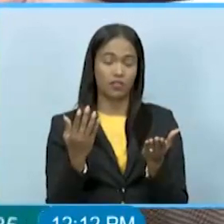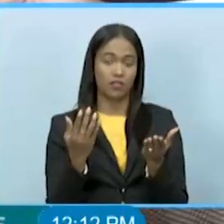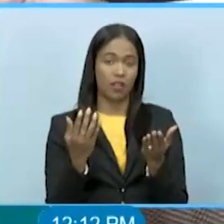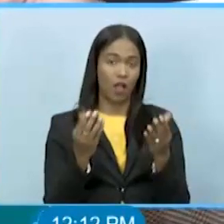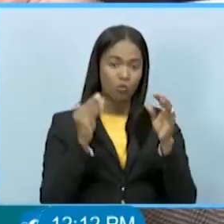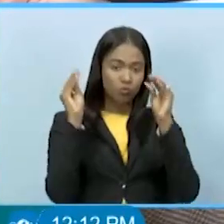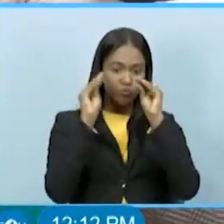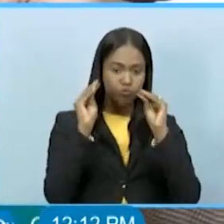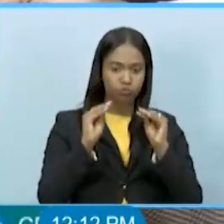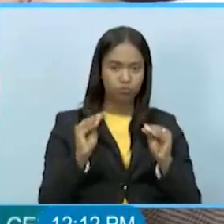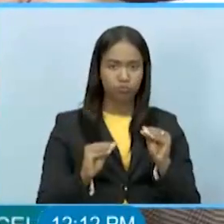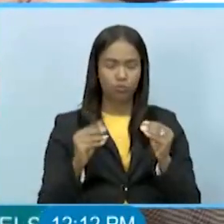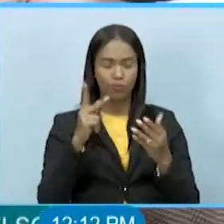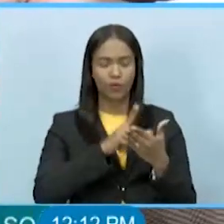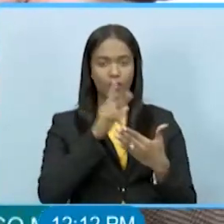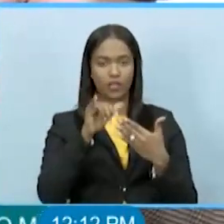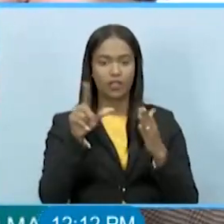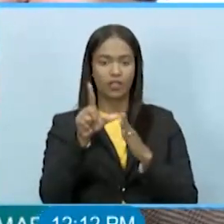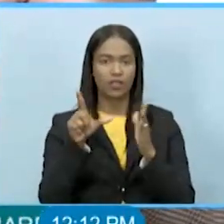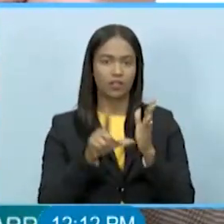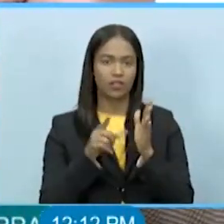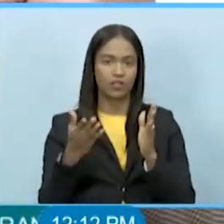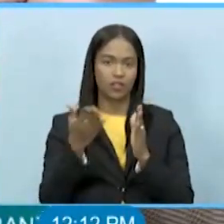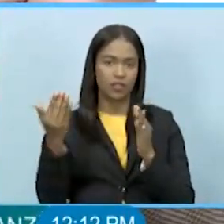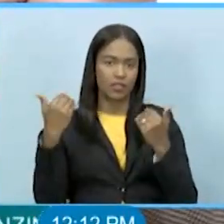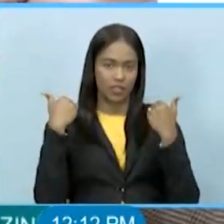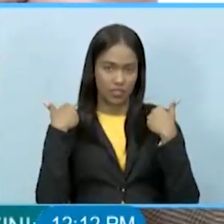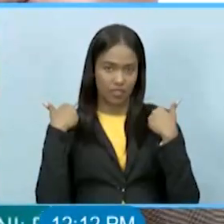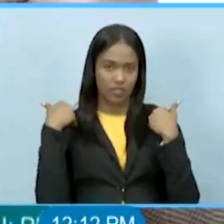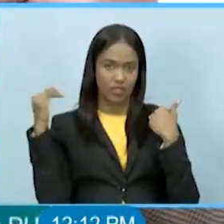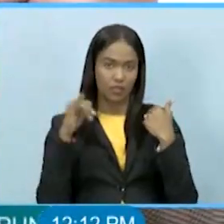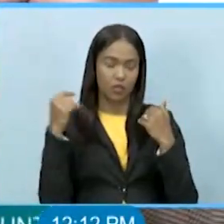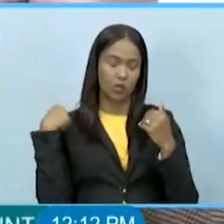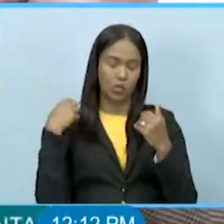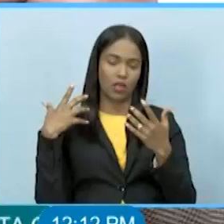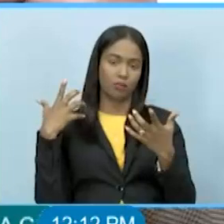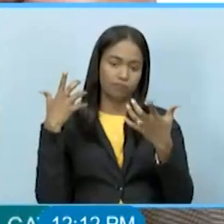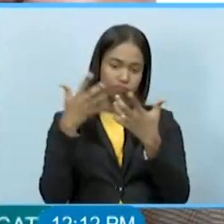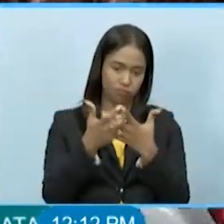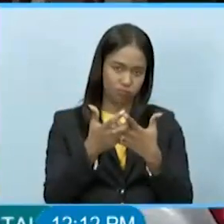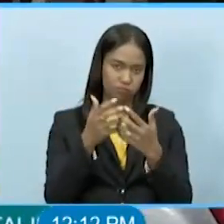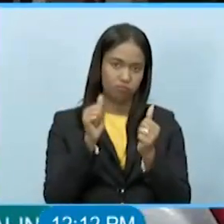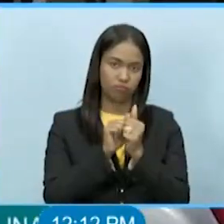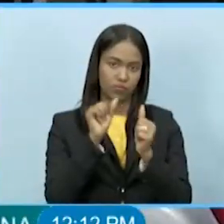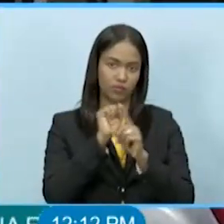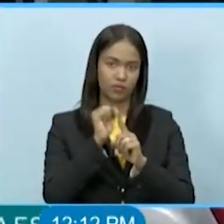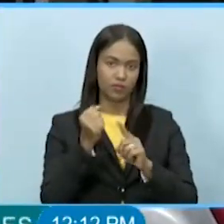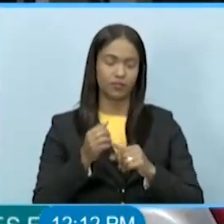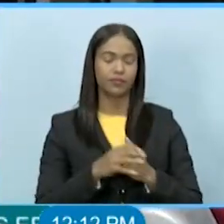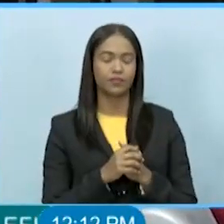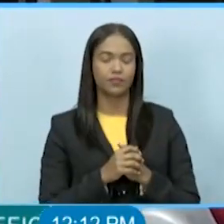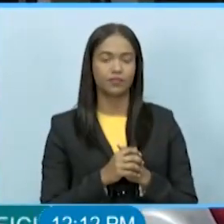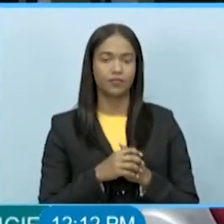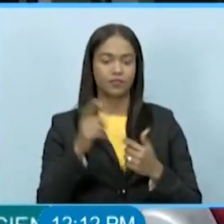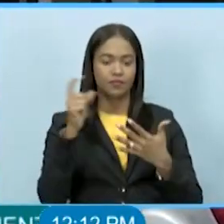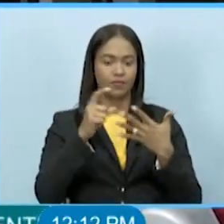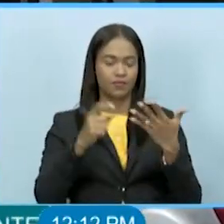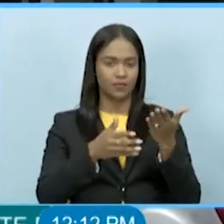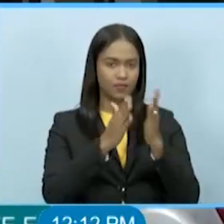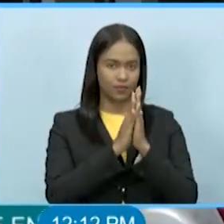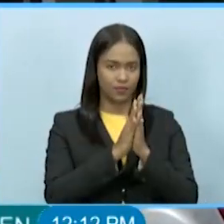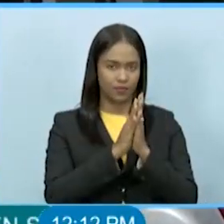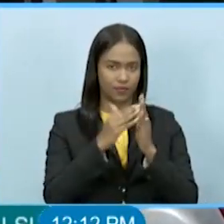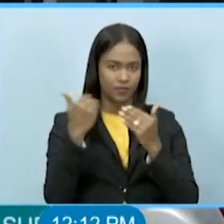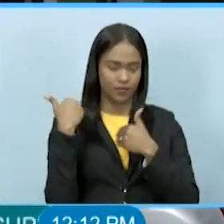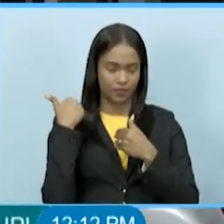carpintereamos el proyecto de ley que ellos tienen y lo adaptamos exactamente a la realidad. Dentro de las demandas del organismo de comicios